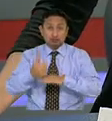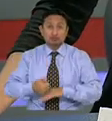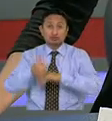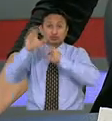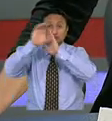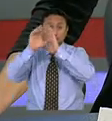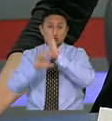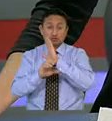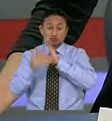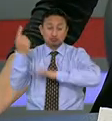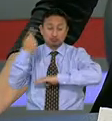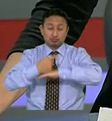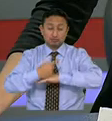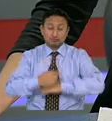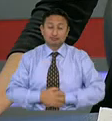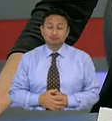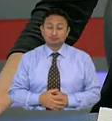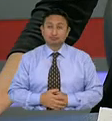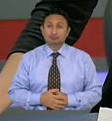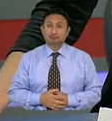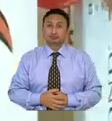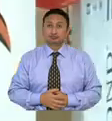la Corte Provincial de Pichincha.